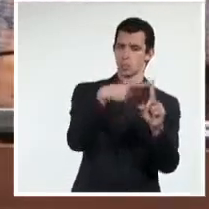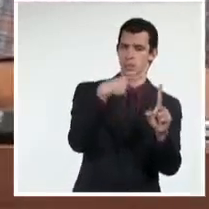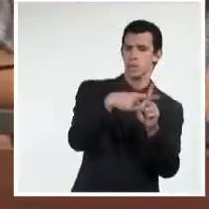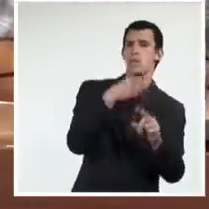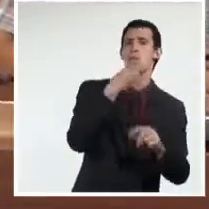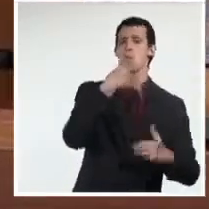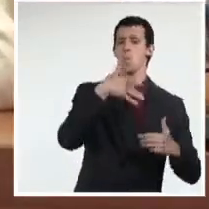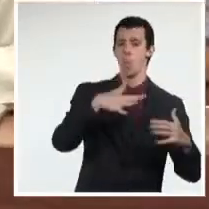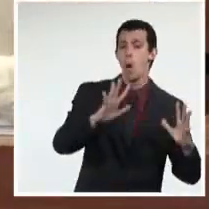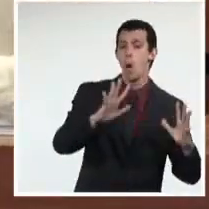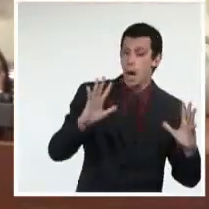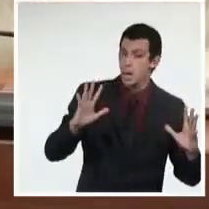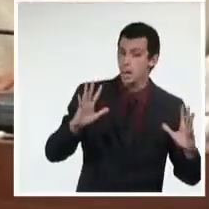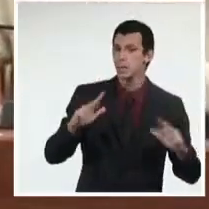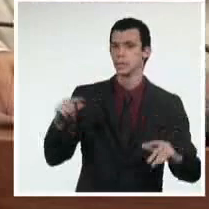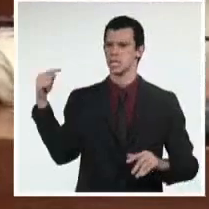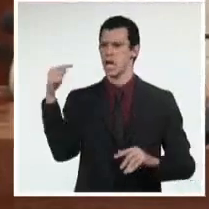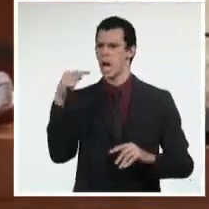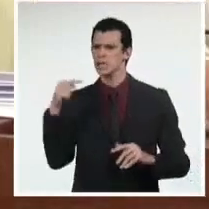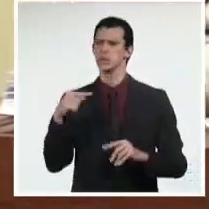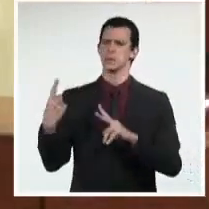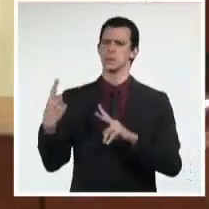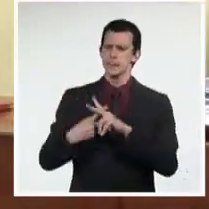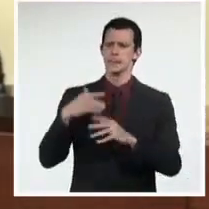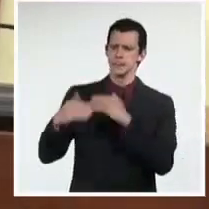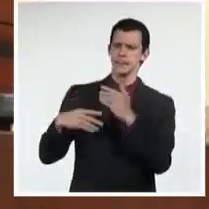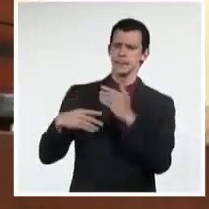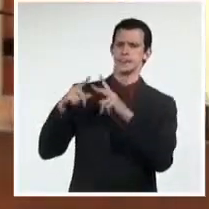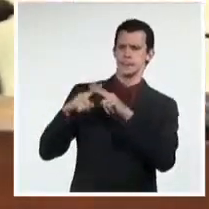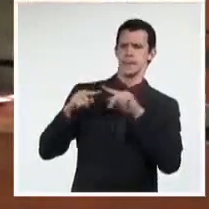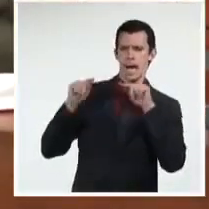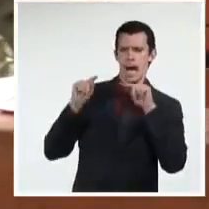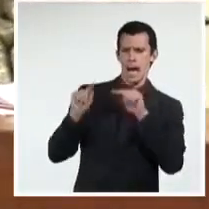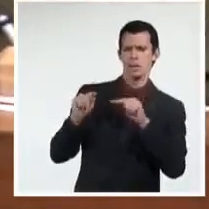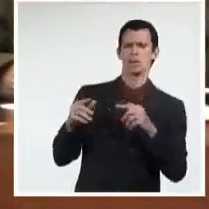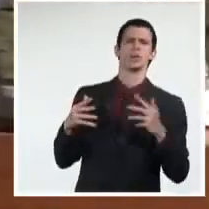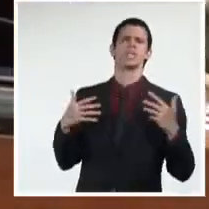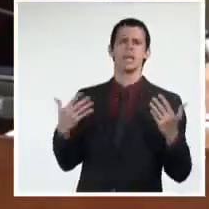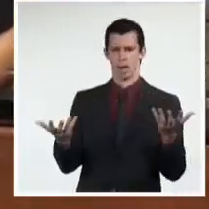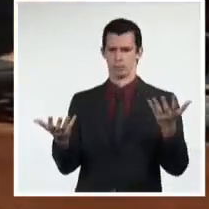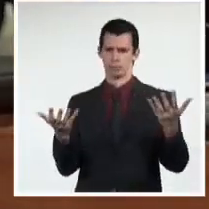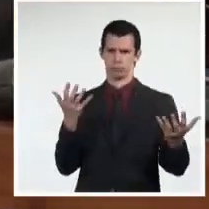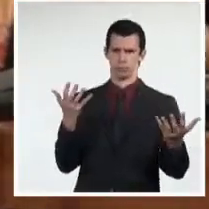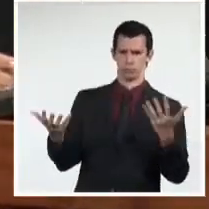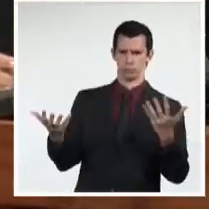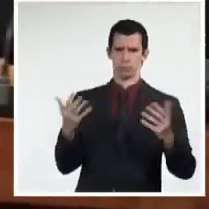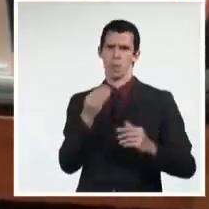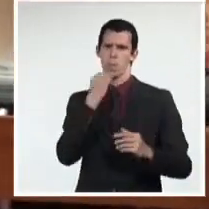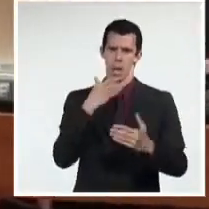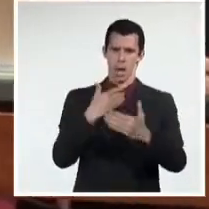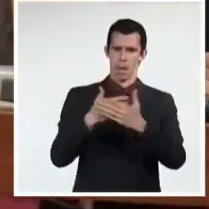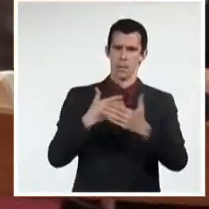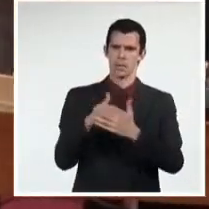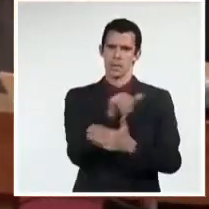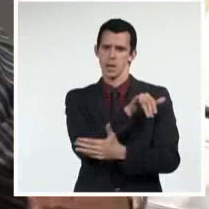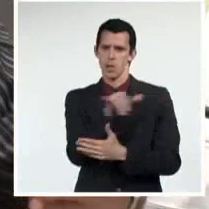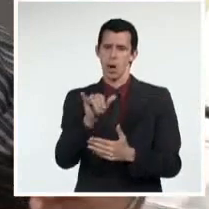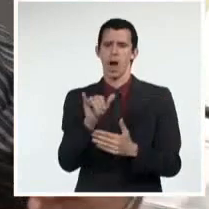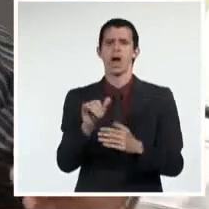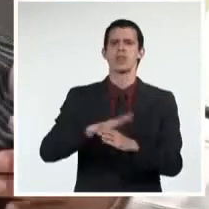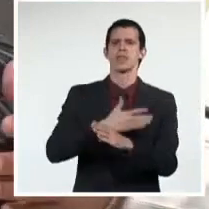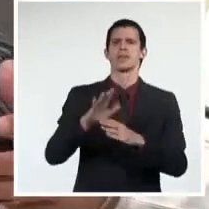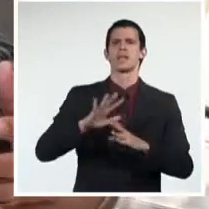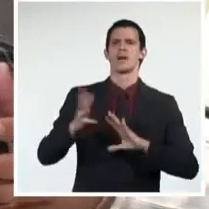y la norma vigente, lo que debe permitir a la empresa incrementar y diversificar las ofertas. La posibilidad de que la